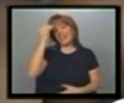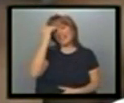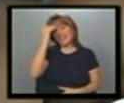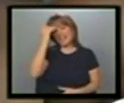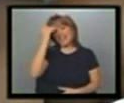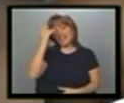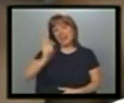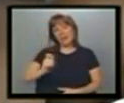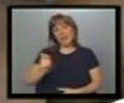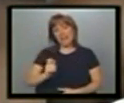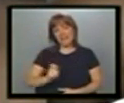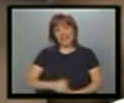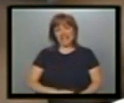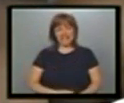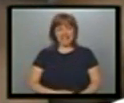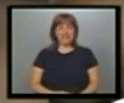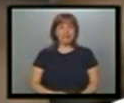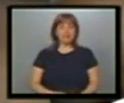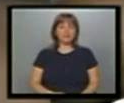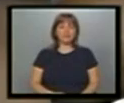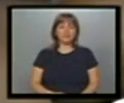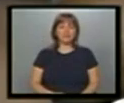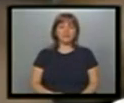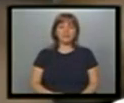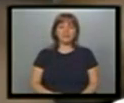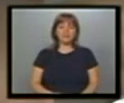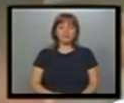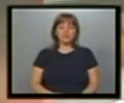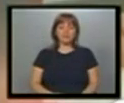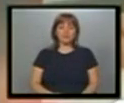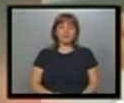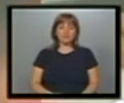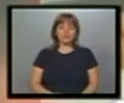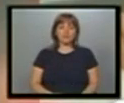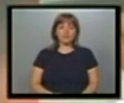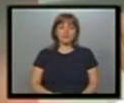Bianca Fernández. Bueno, muchas gracias, Viviana. En un ratito volvemos.